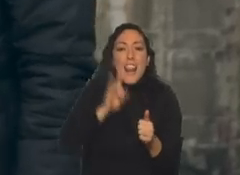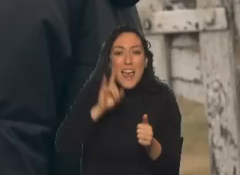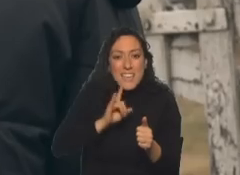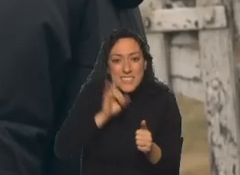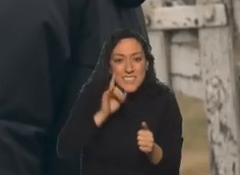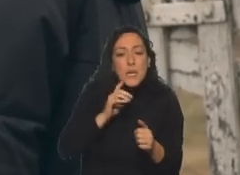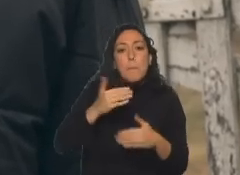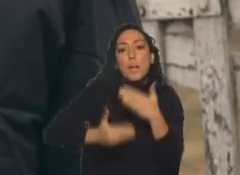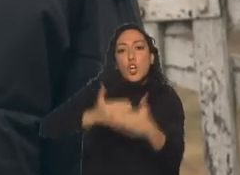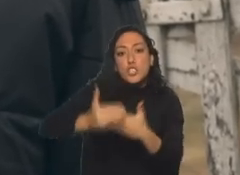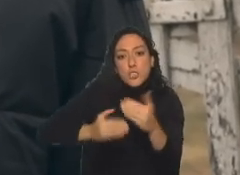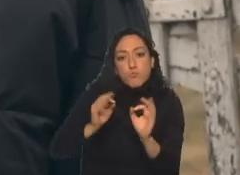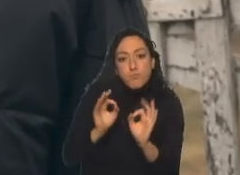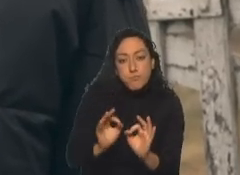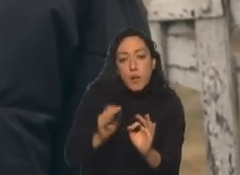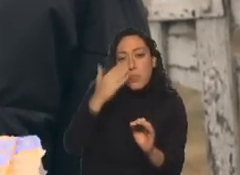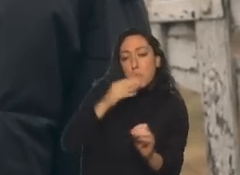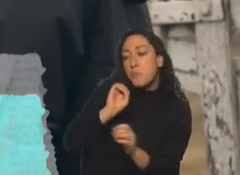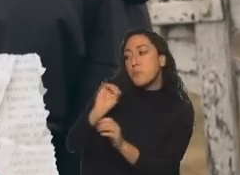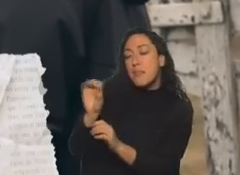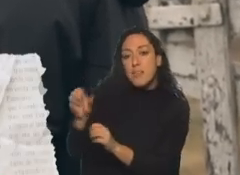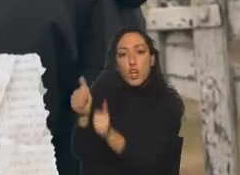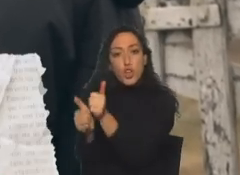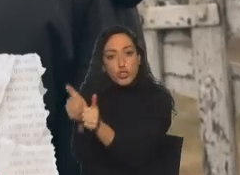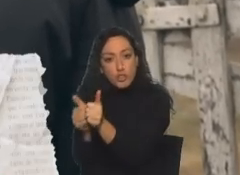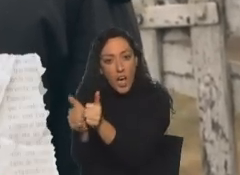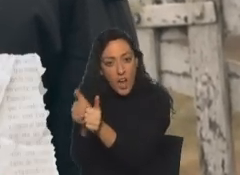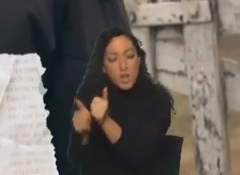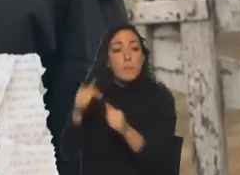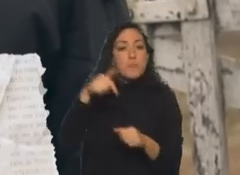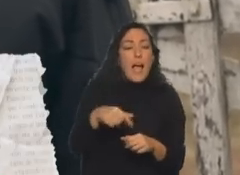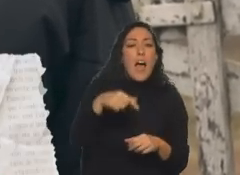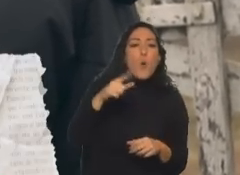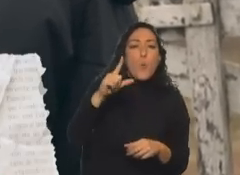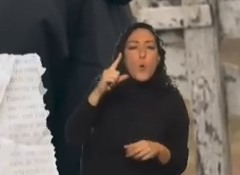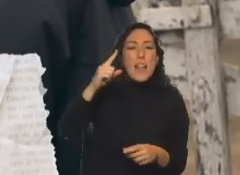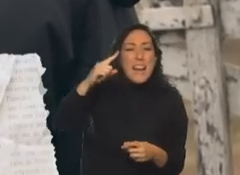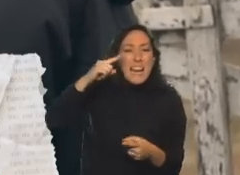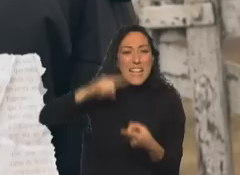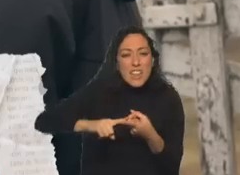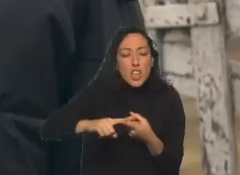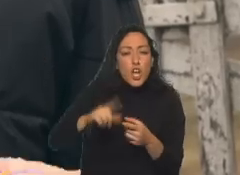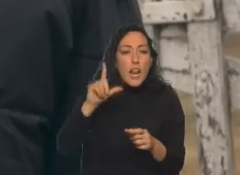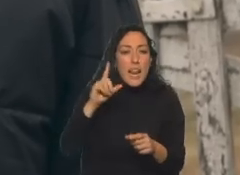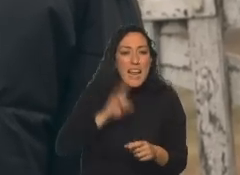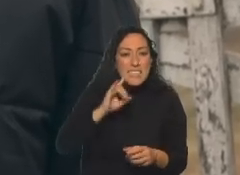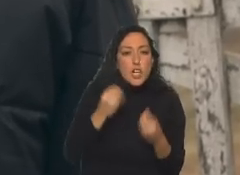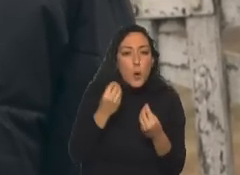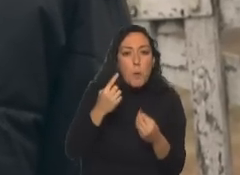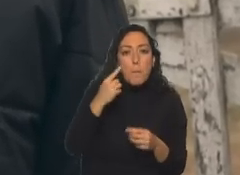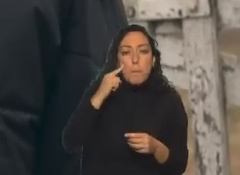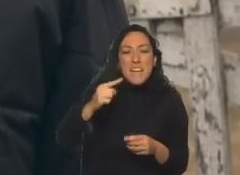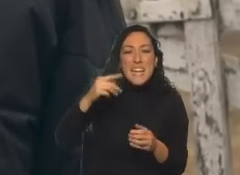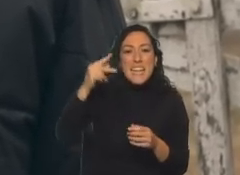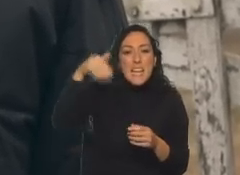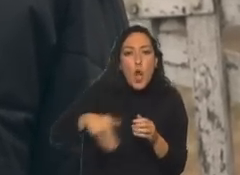Ahora la leche no se procesa más acá. Un litro de leche recorre en la Argentina 1.000 kilómetros. Parte de la